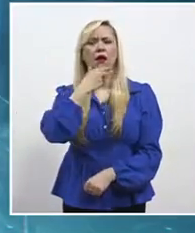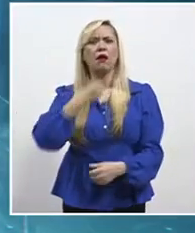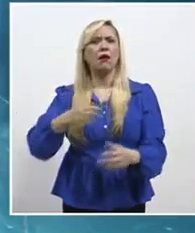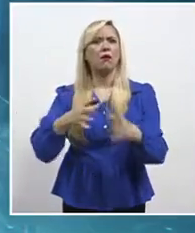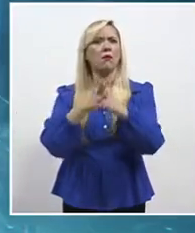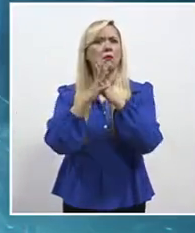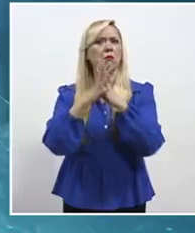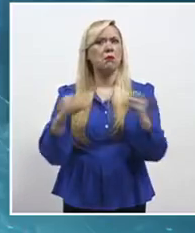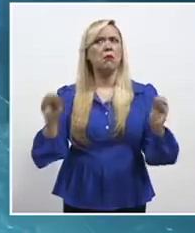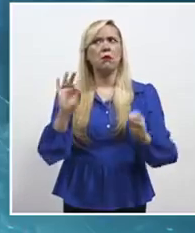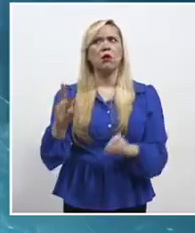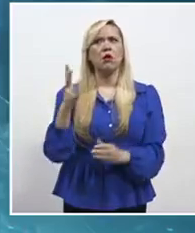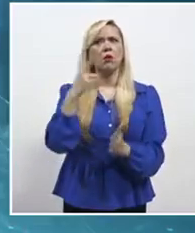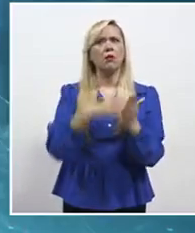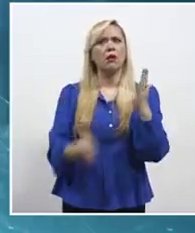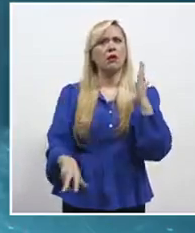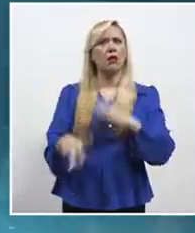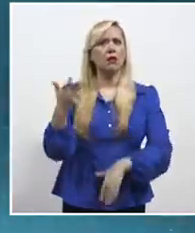desde 2013.